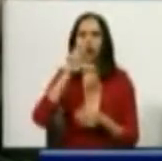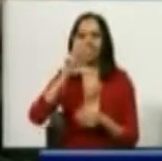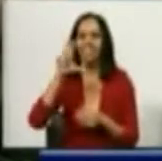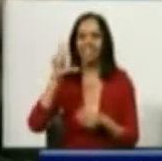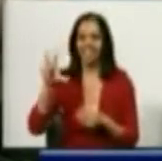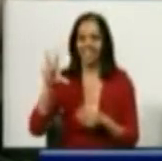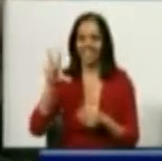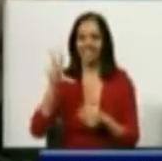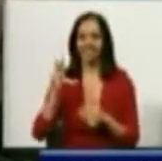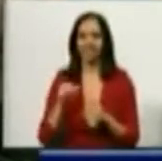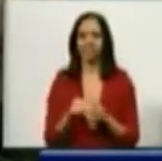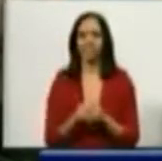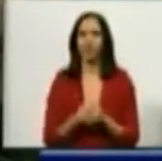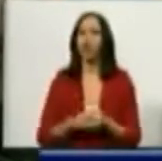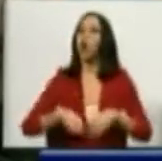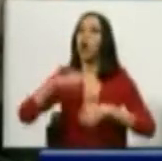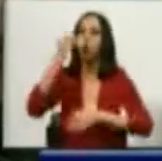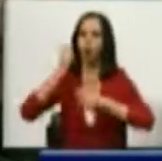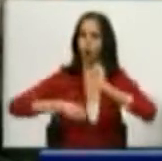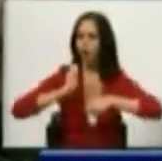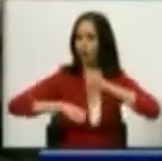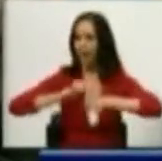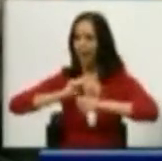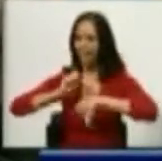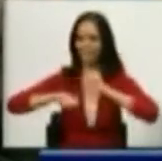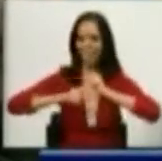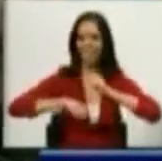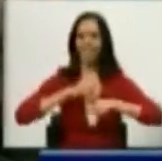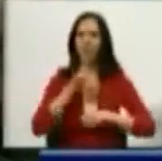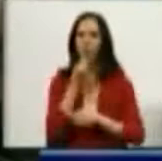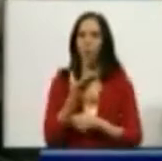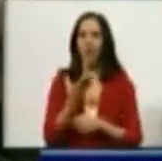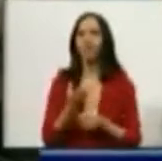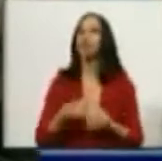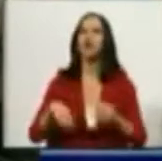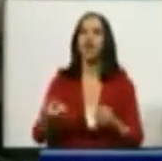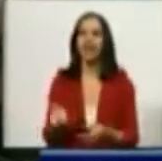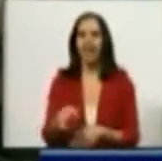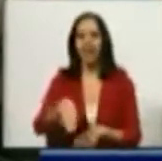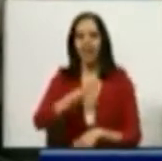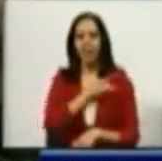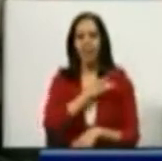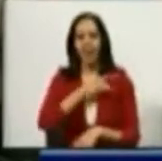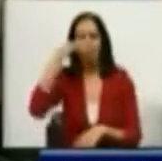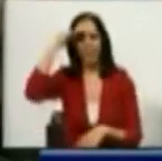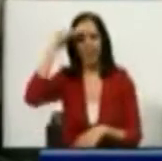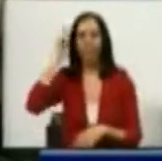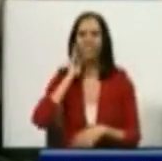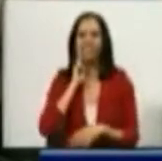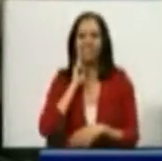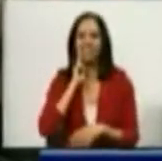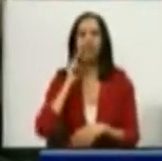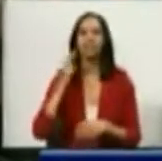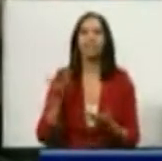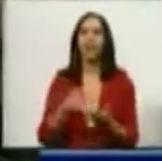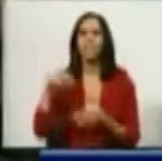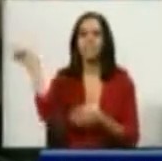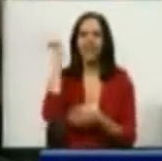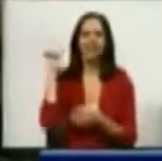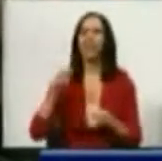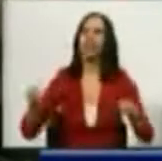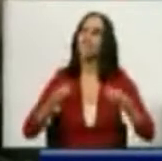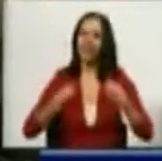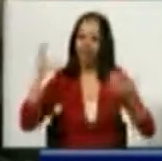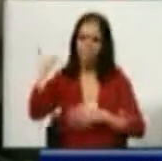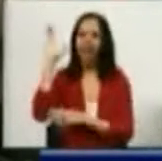233 con gaita de la buena con la academia militar bolivariana de Venezuela que